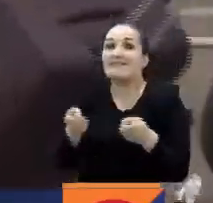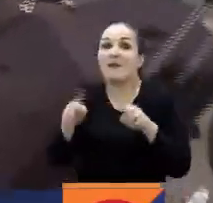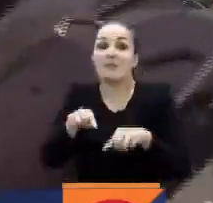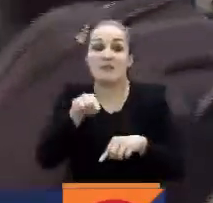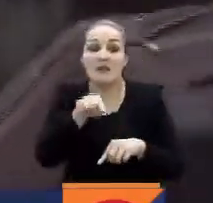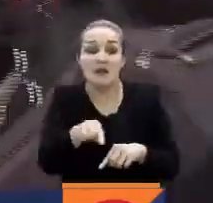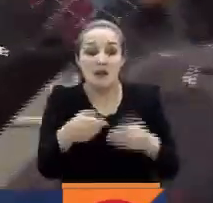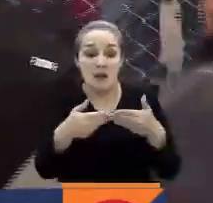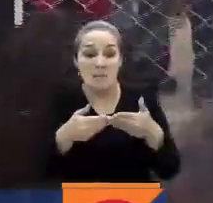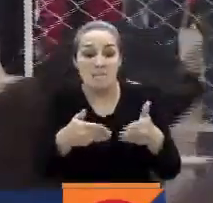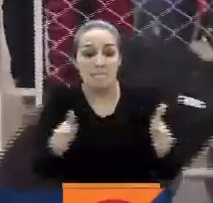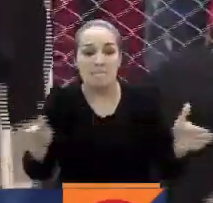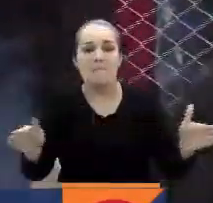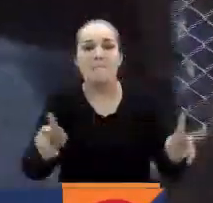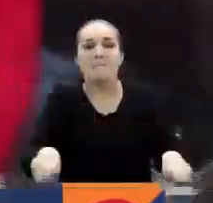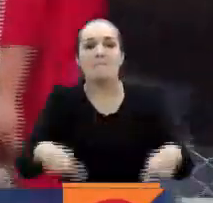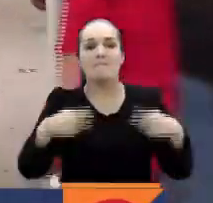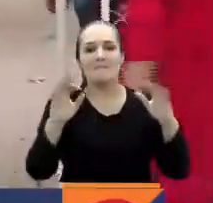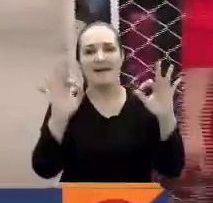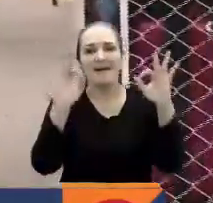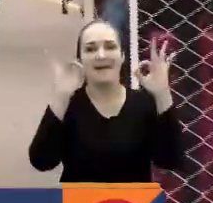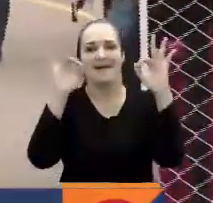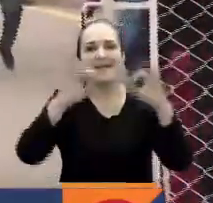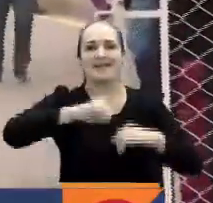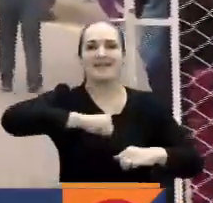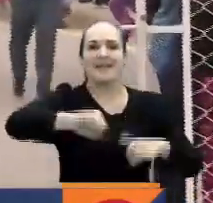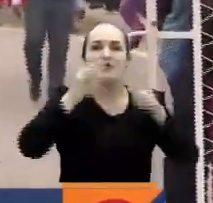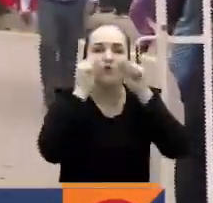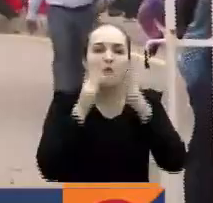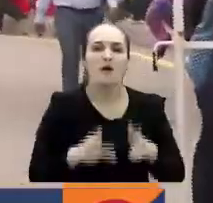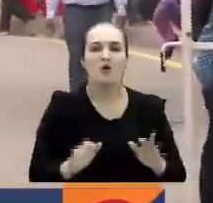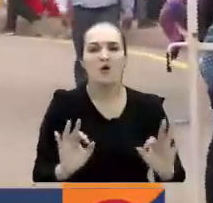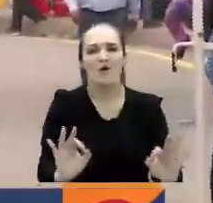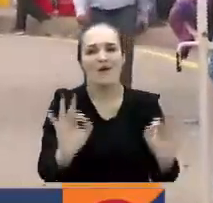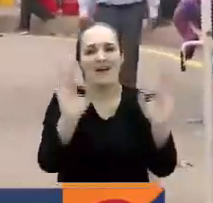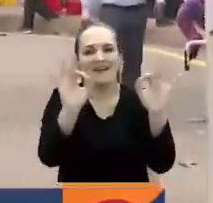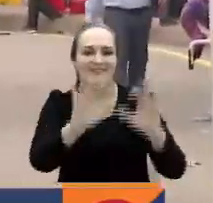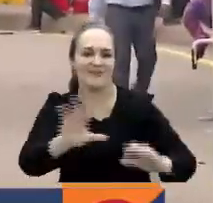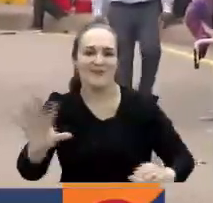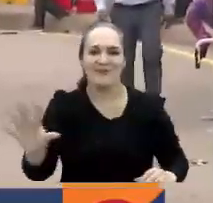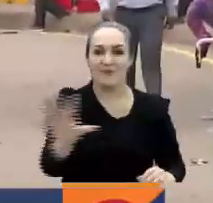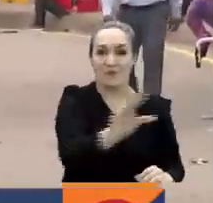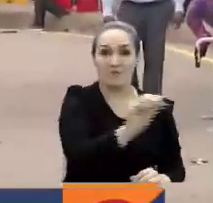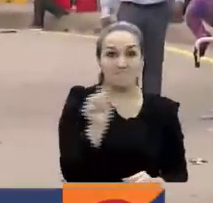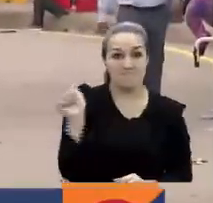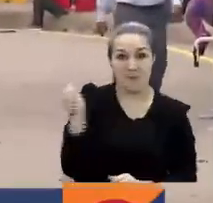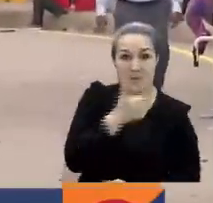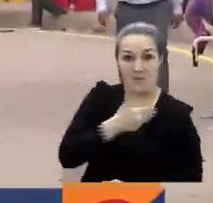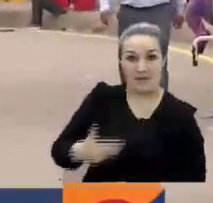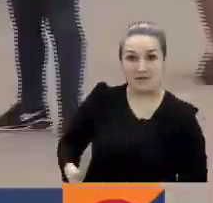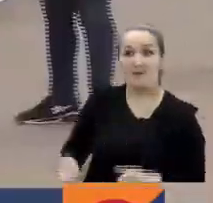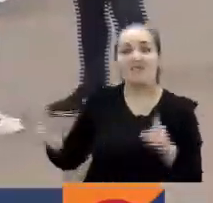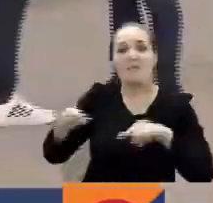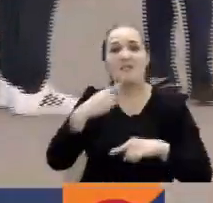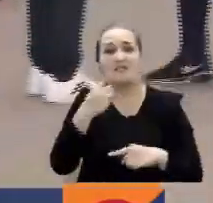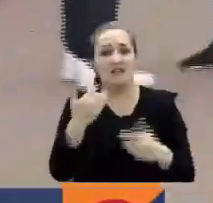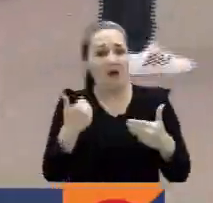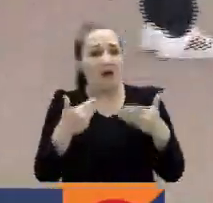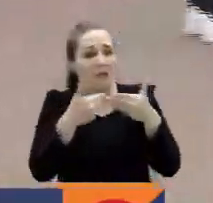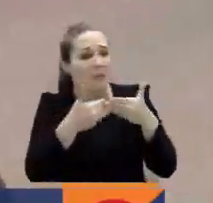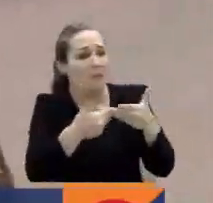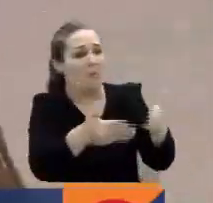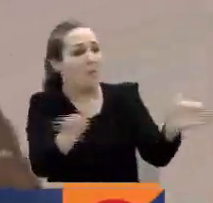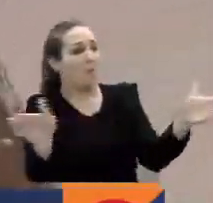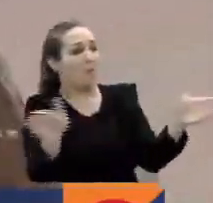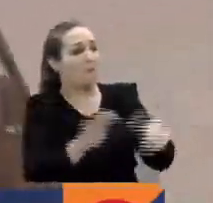salto cualitativo de los derechos humanos en la zona y de la calidad de vida. Dice el presidente que no tendría sentido esta